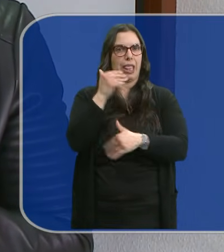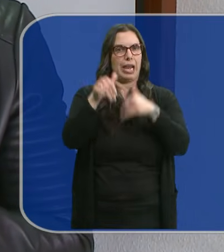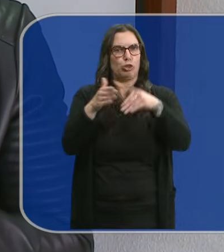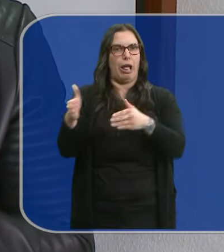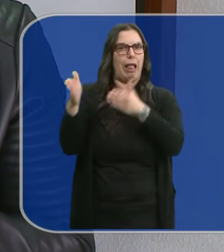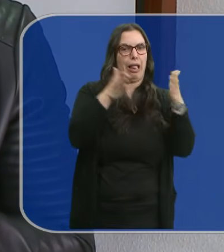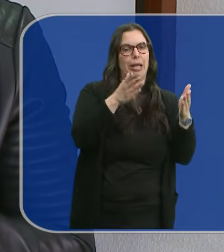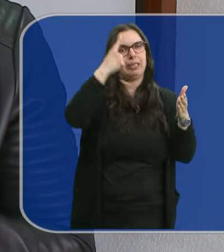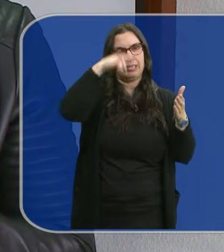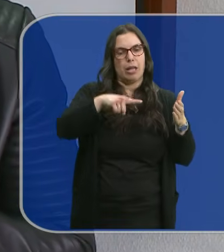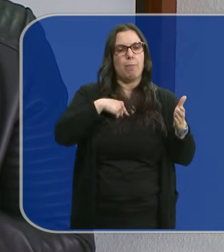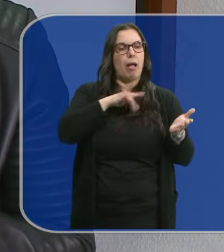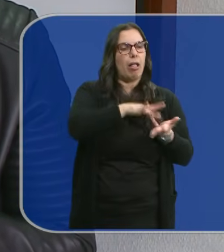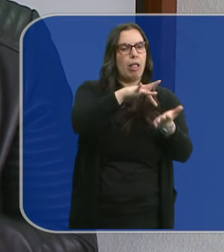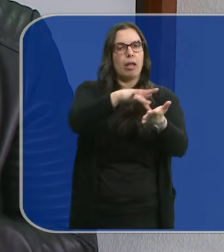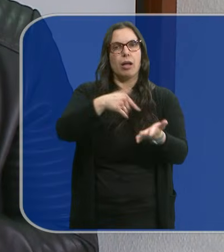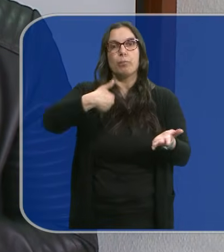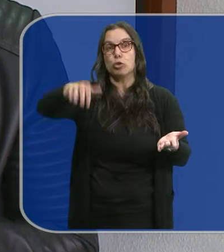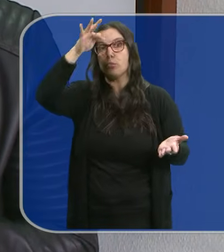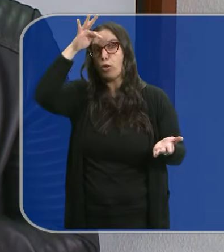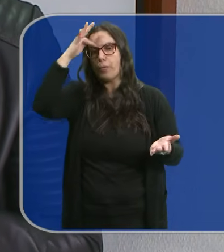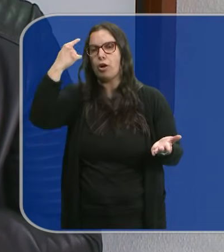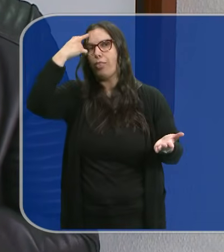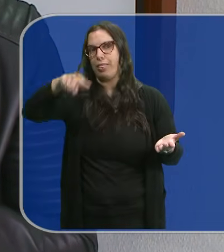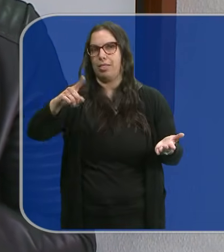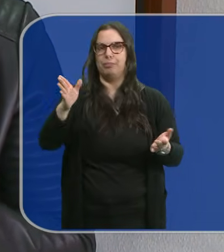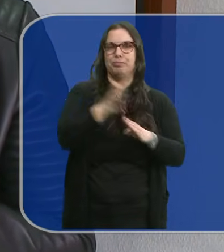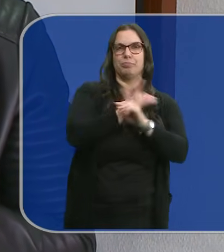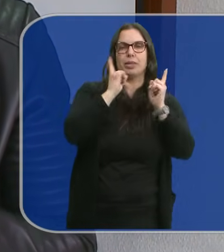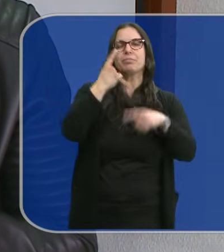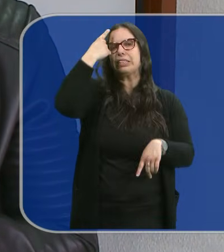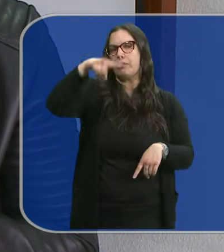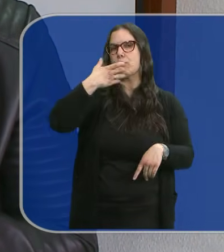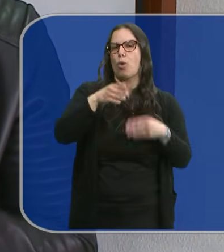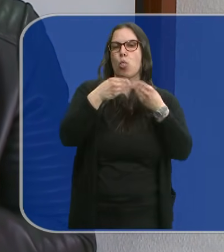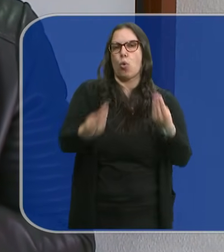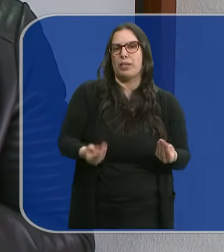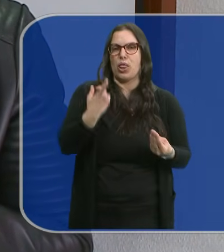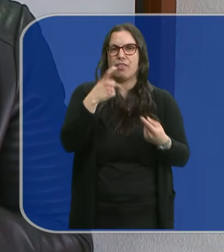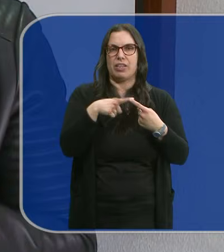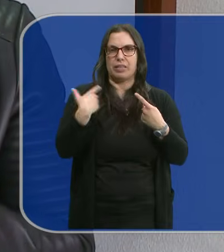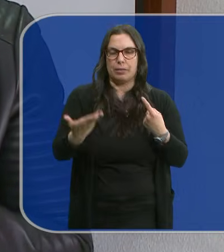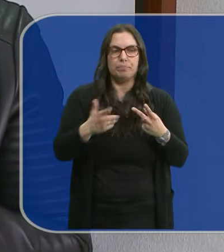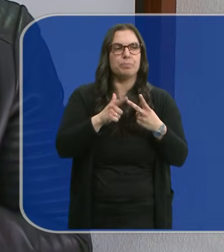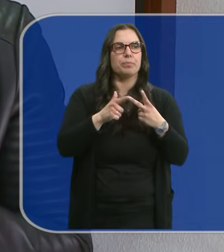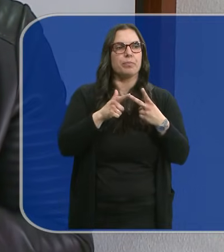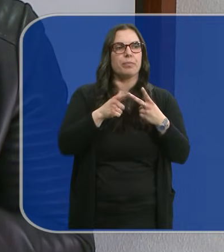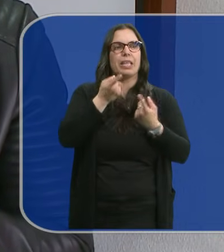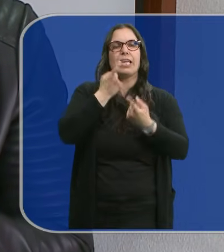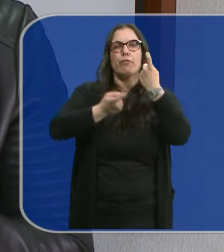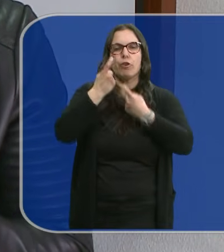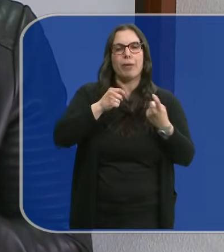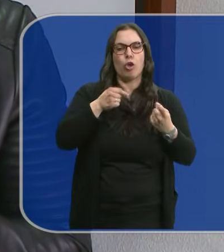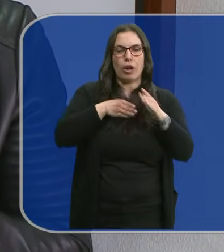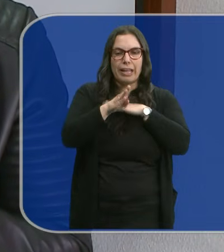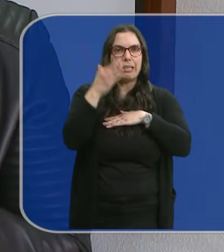para que puedan adaptarse el próximo día 15. Saber qué documentación tienen que llevar, qué tipo de